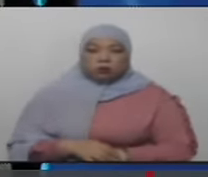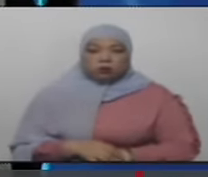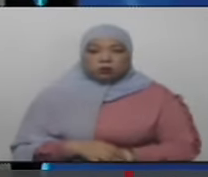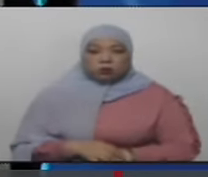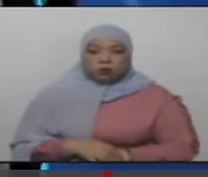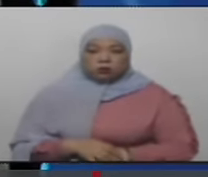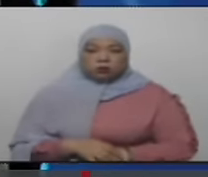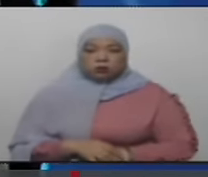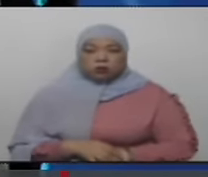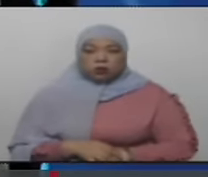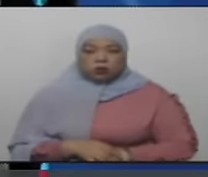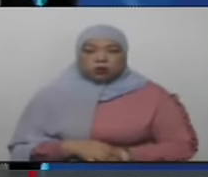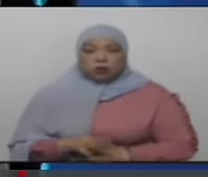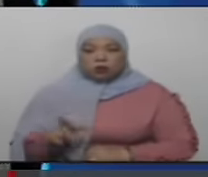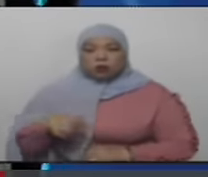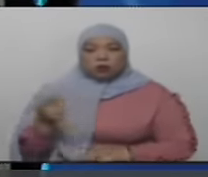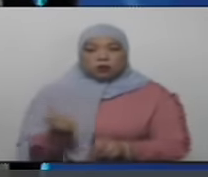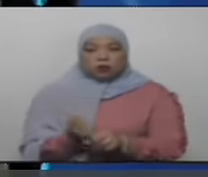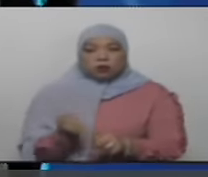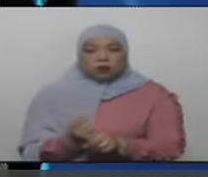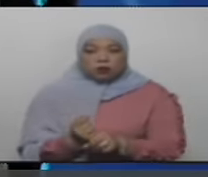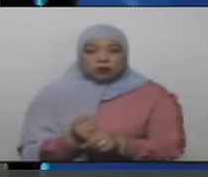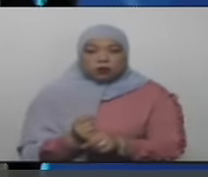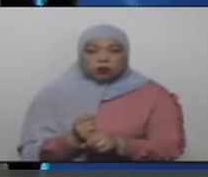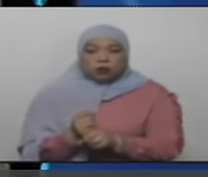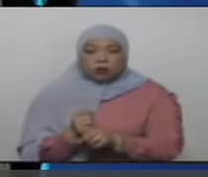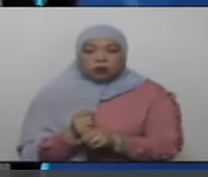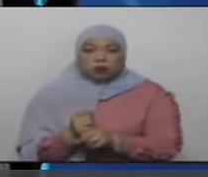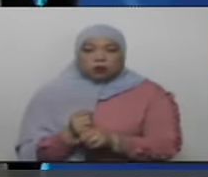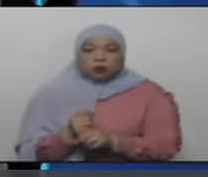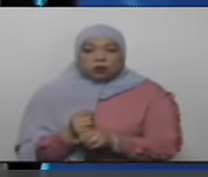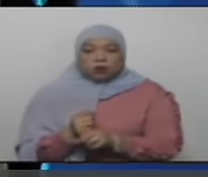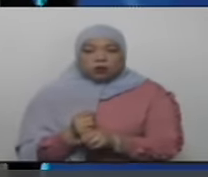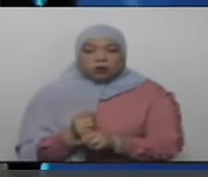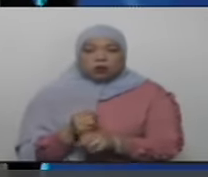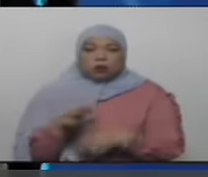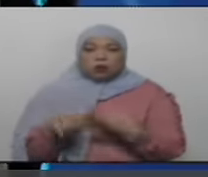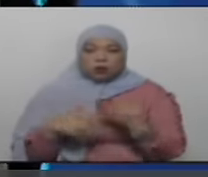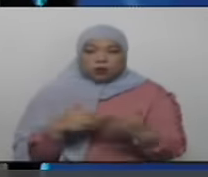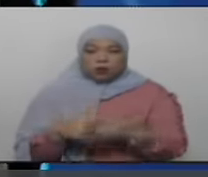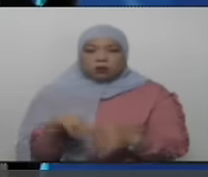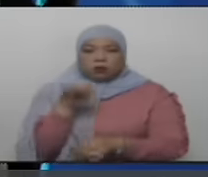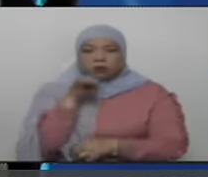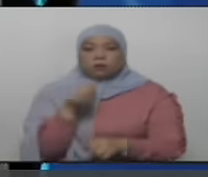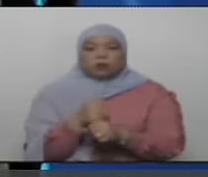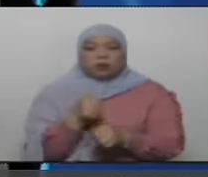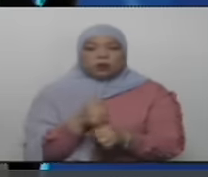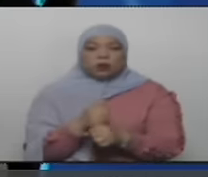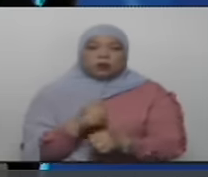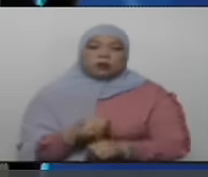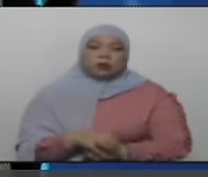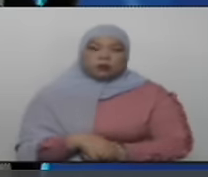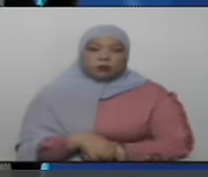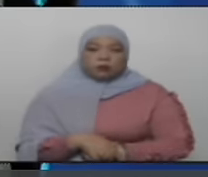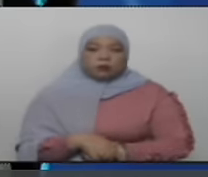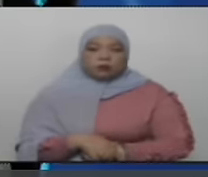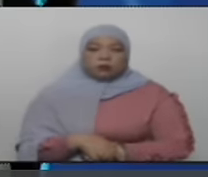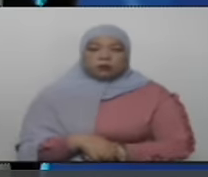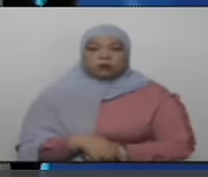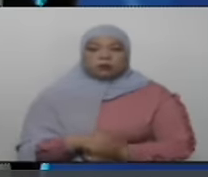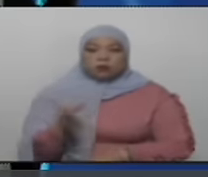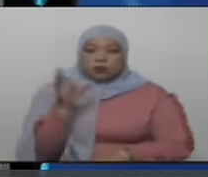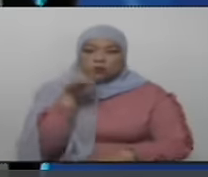¿qué hubiera pasado? Hubiéramos combatido, hubiéramos triunfado. Y quizás no estuvieran ellos